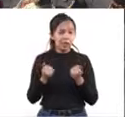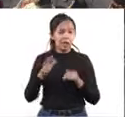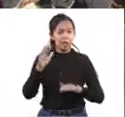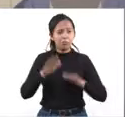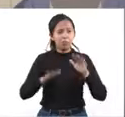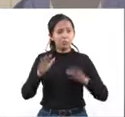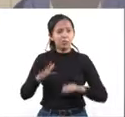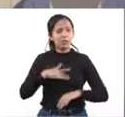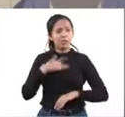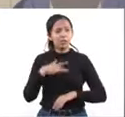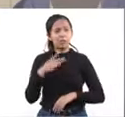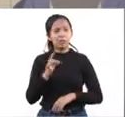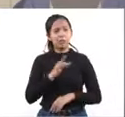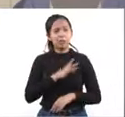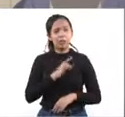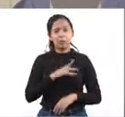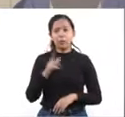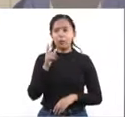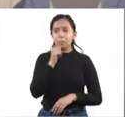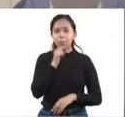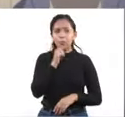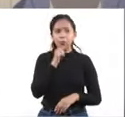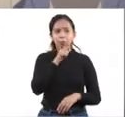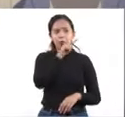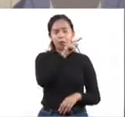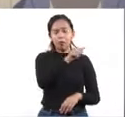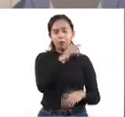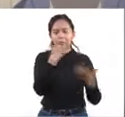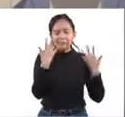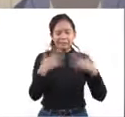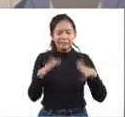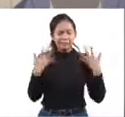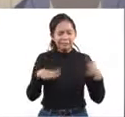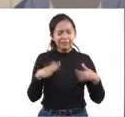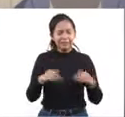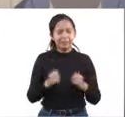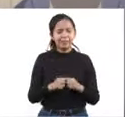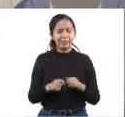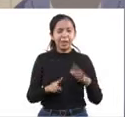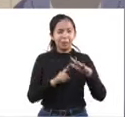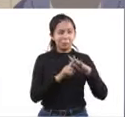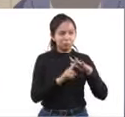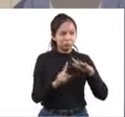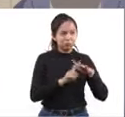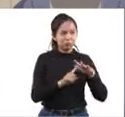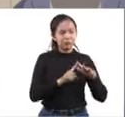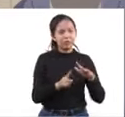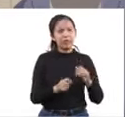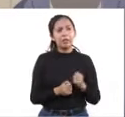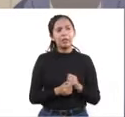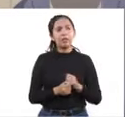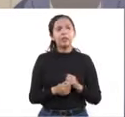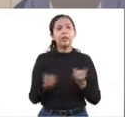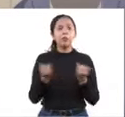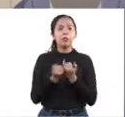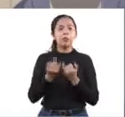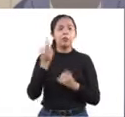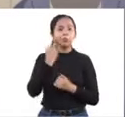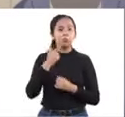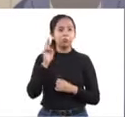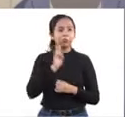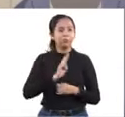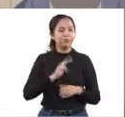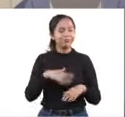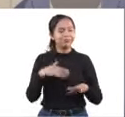por encontrarse a un oficial de migración, que han vivido el racismo